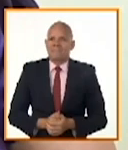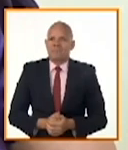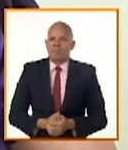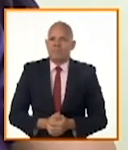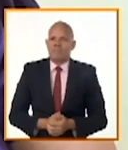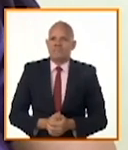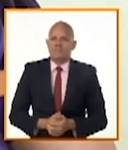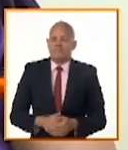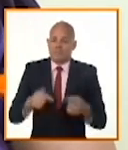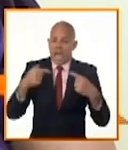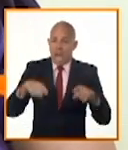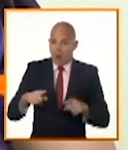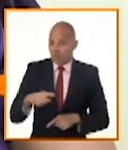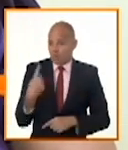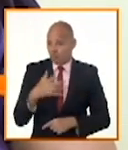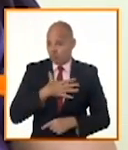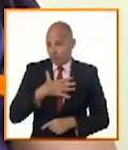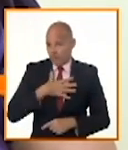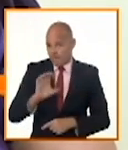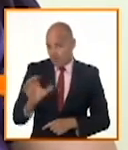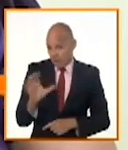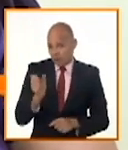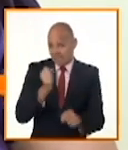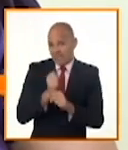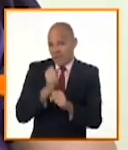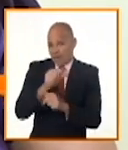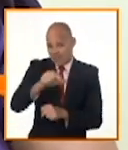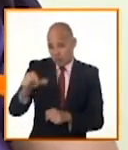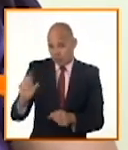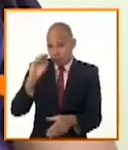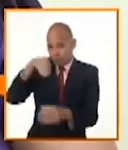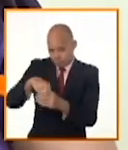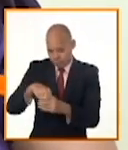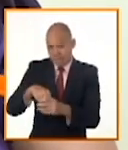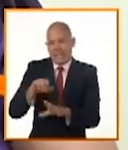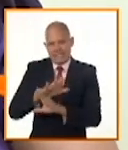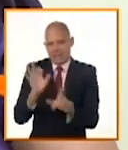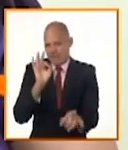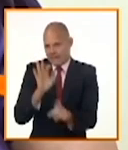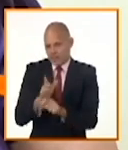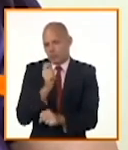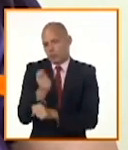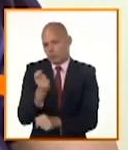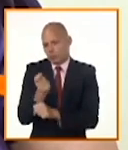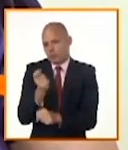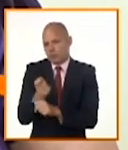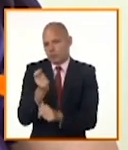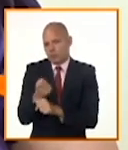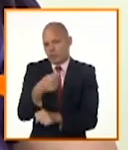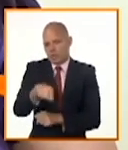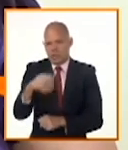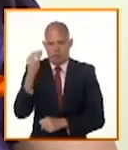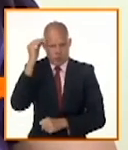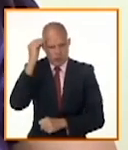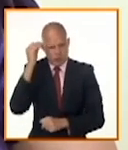todos sus trabajadores con estas nuevas medidas que se salieron en la resolución 111 que bueno empezó se puso en vigor a